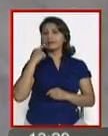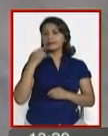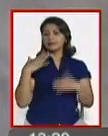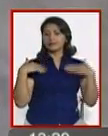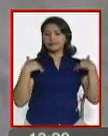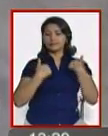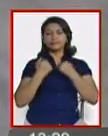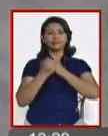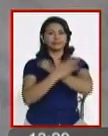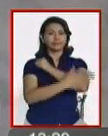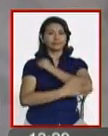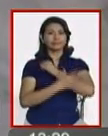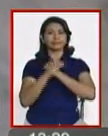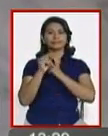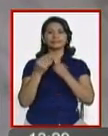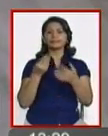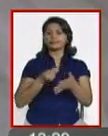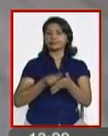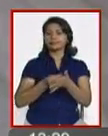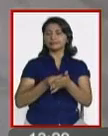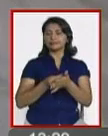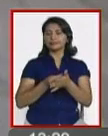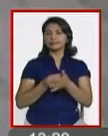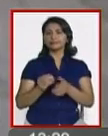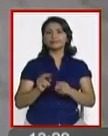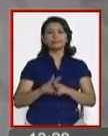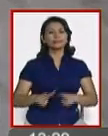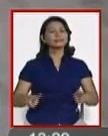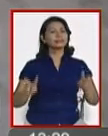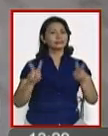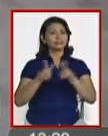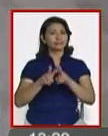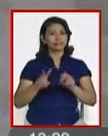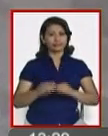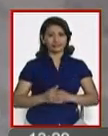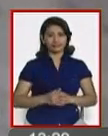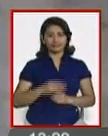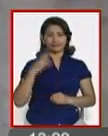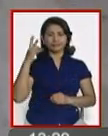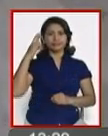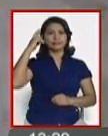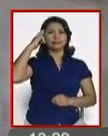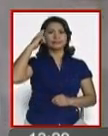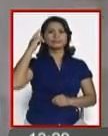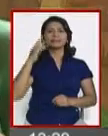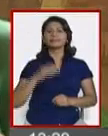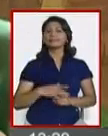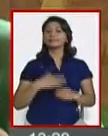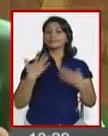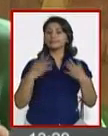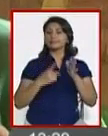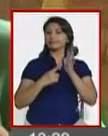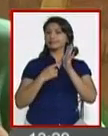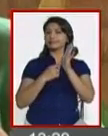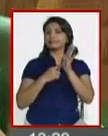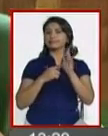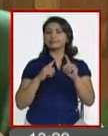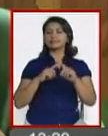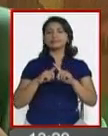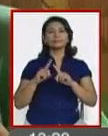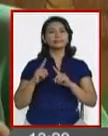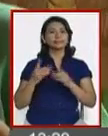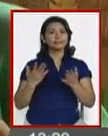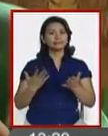los animales silvestres no tienen un valor económico, ¿no? Entonces, por eso es que nosotros, al presentarse este tipo de